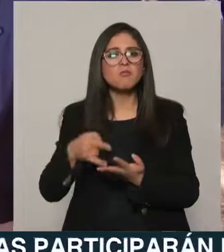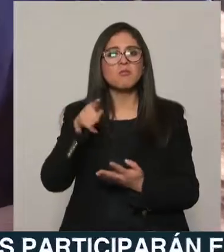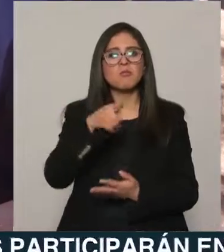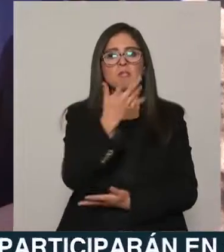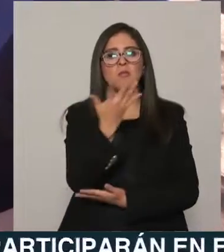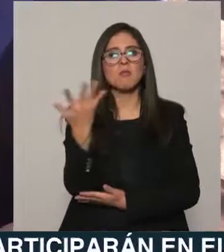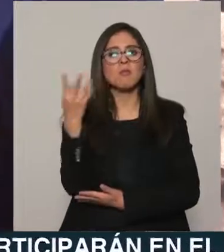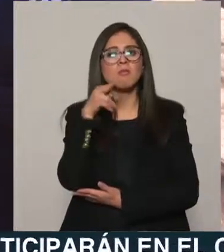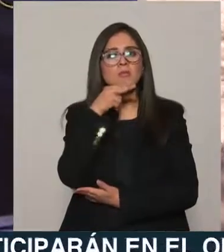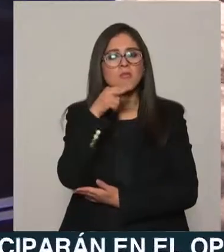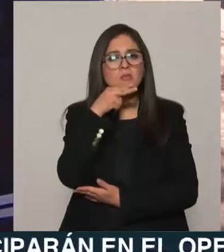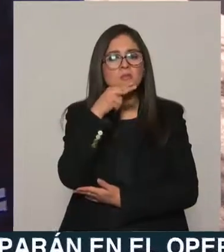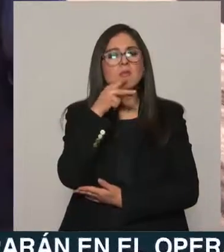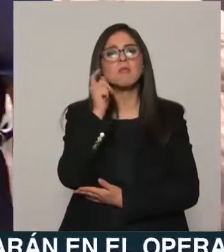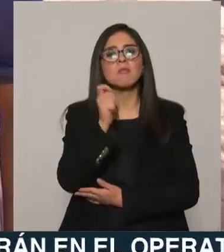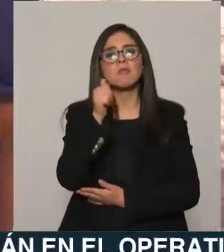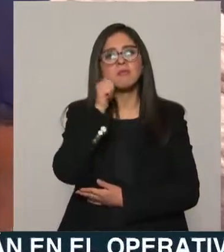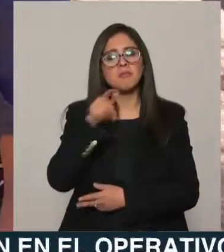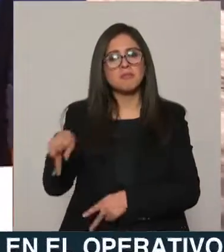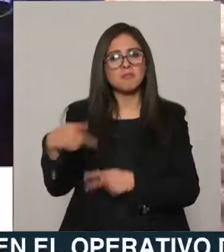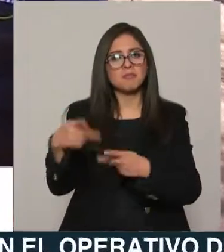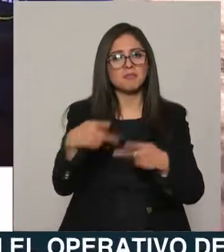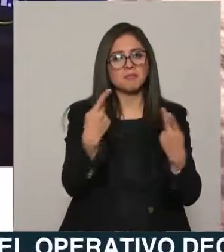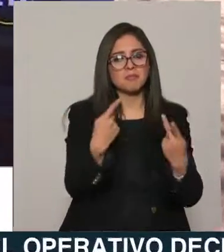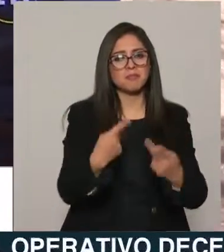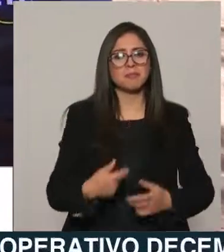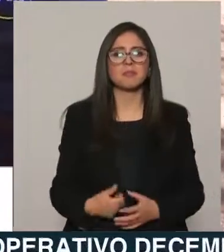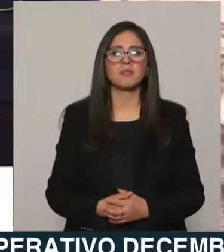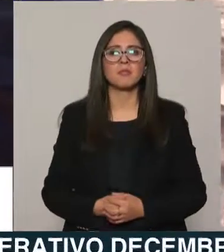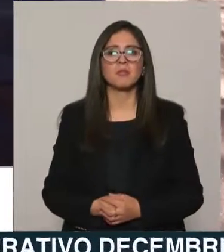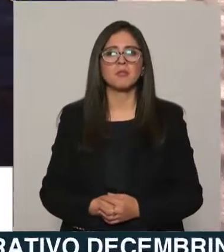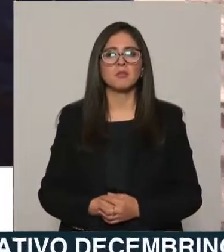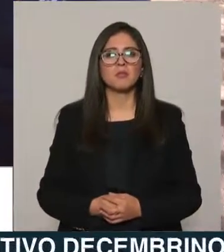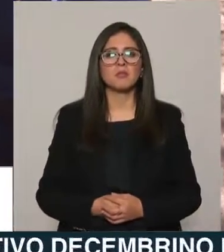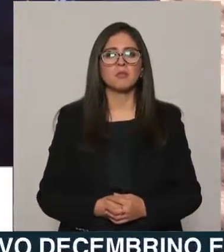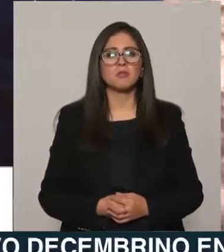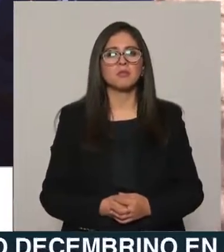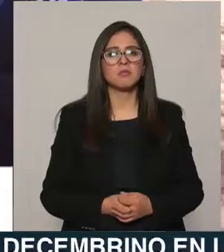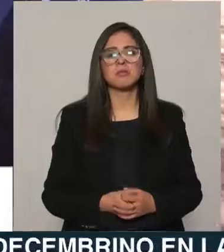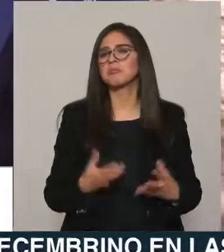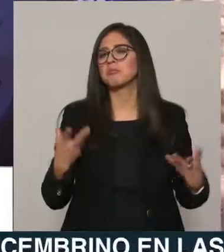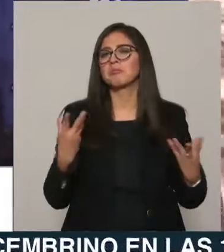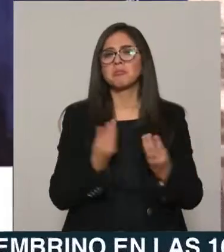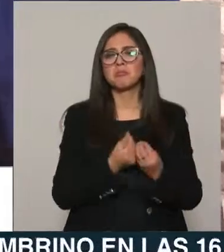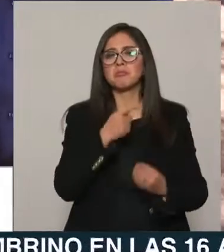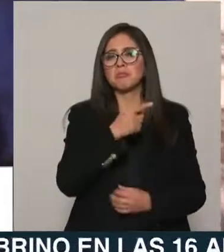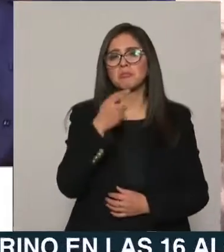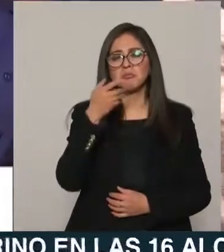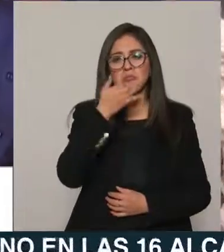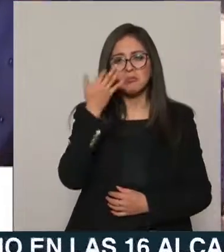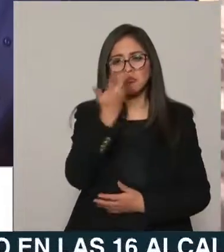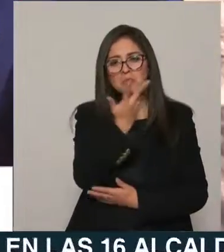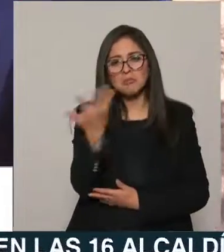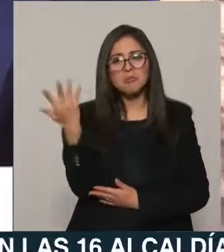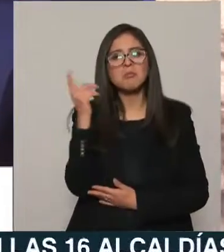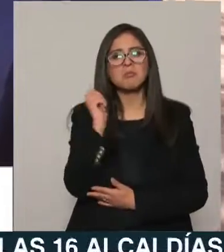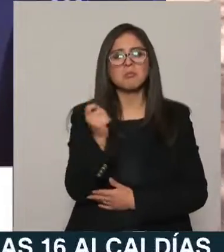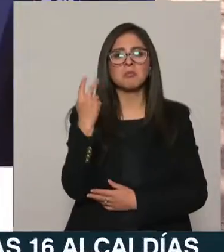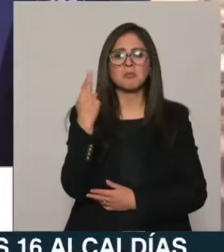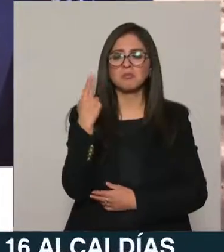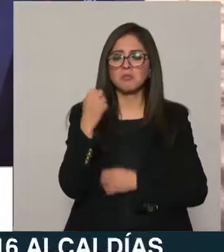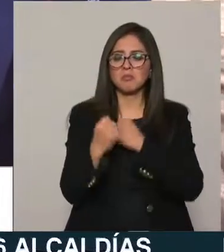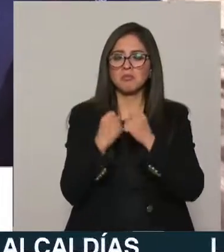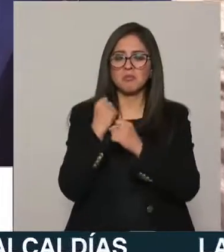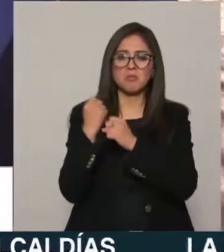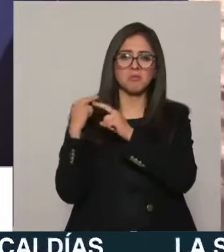Navidad de forma comercial? Más o menos en el ambiente forestal tenemos más de 25 años, ¿no? 25